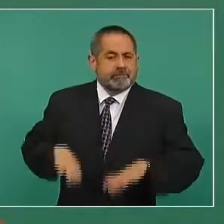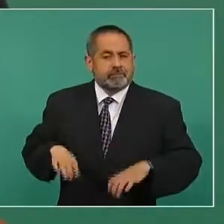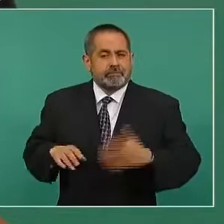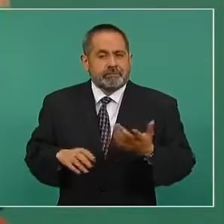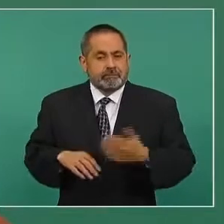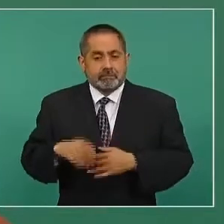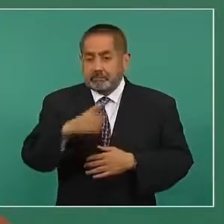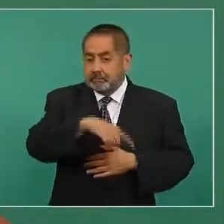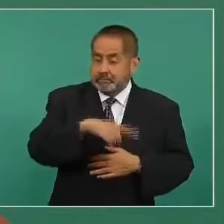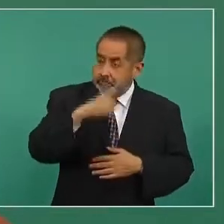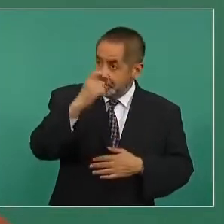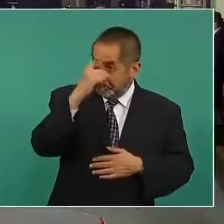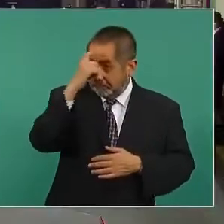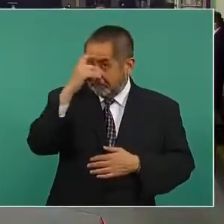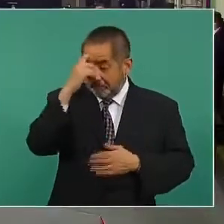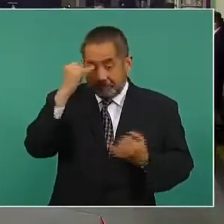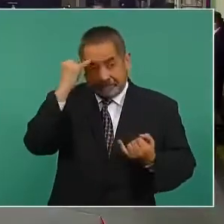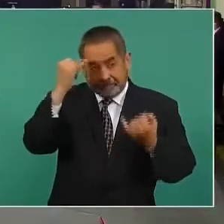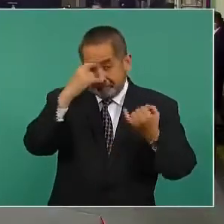Inventan